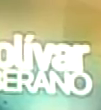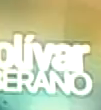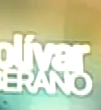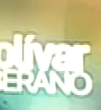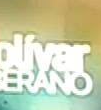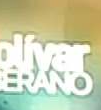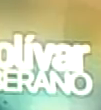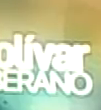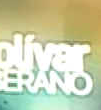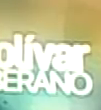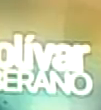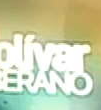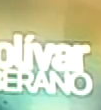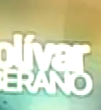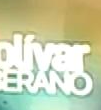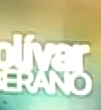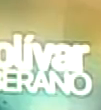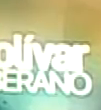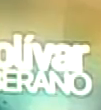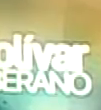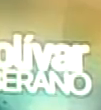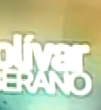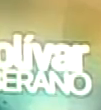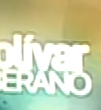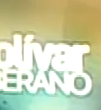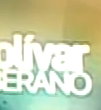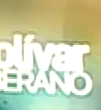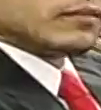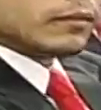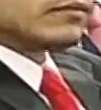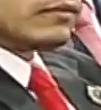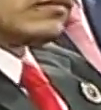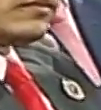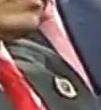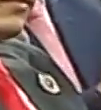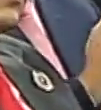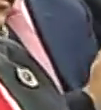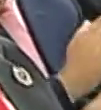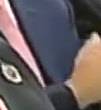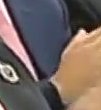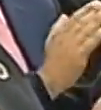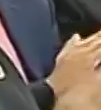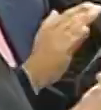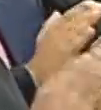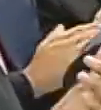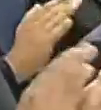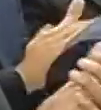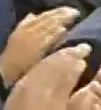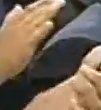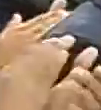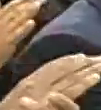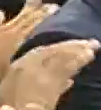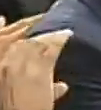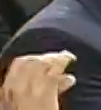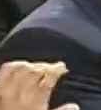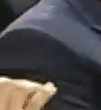producción de oro para Venezuela. Cada gramo de oro que producimos es riqueza para el